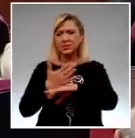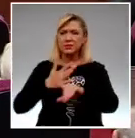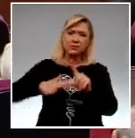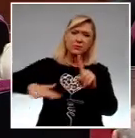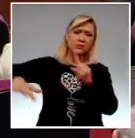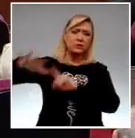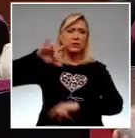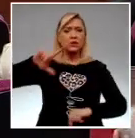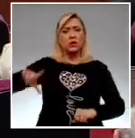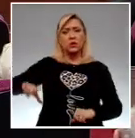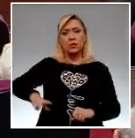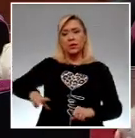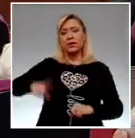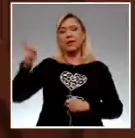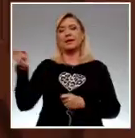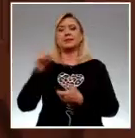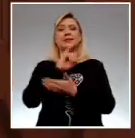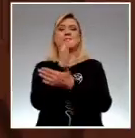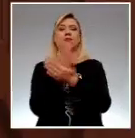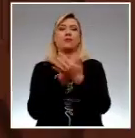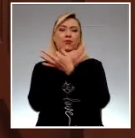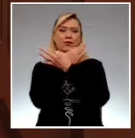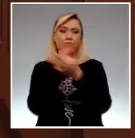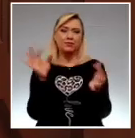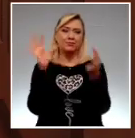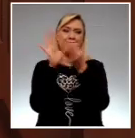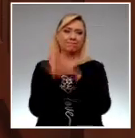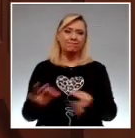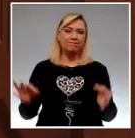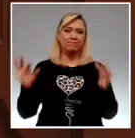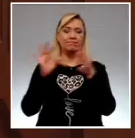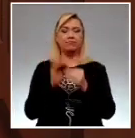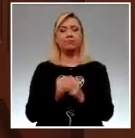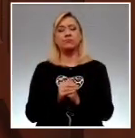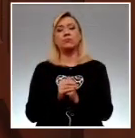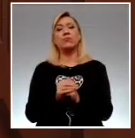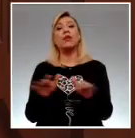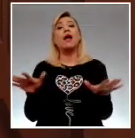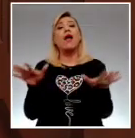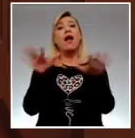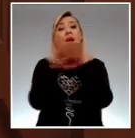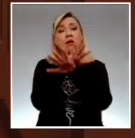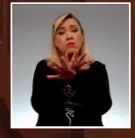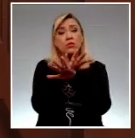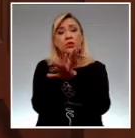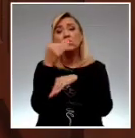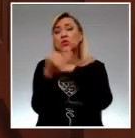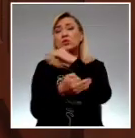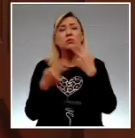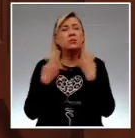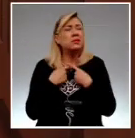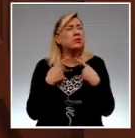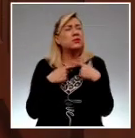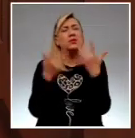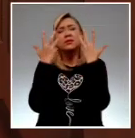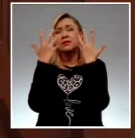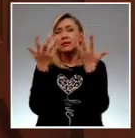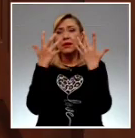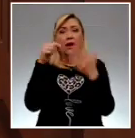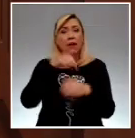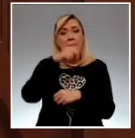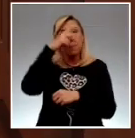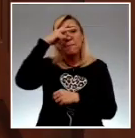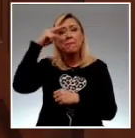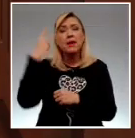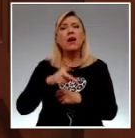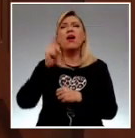Poder Judicial de la Federación. El cambio que todos anhelamos en la justicia de nuestro país no solo está